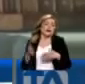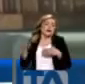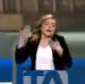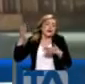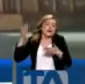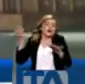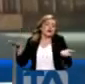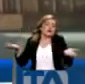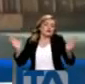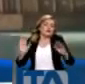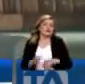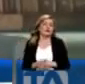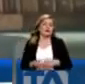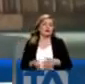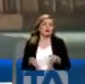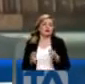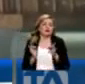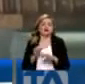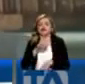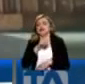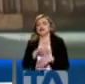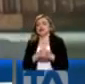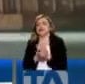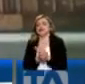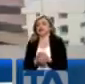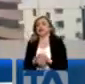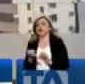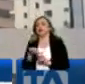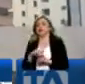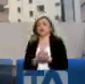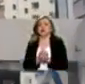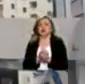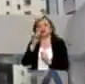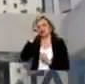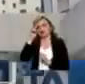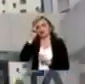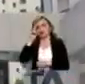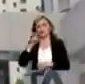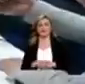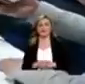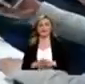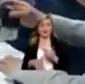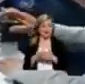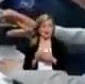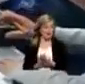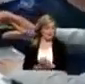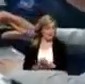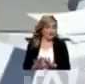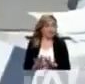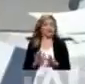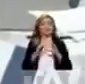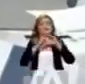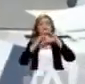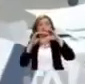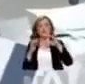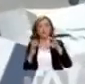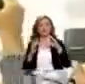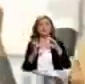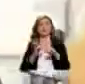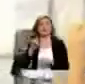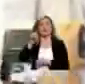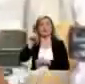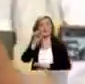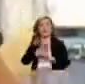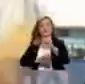simplemente otra forma de hacer delincuencia. Eso es todo. Sin embargo, no todo está dicho. El Consejo Nacional Electoral aún